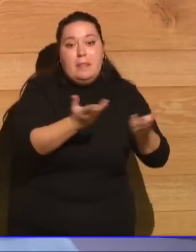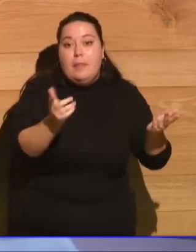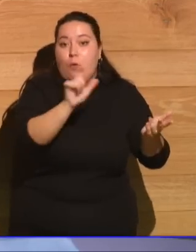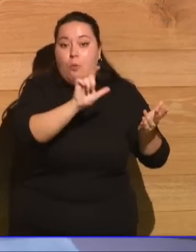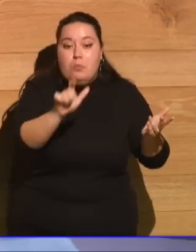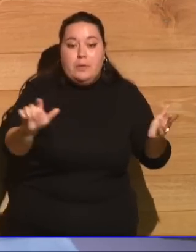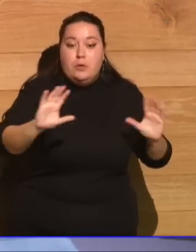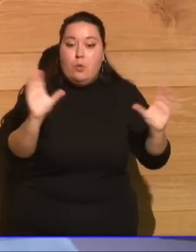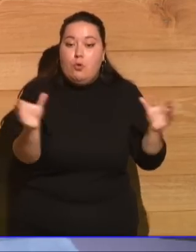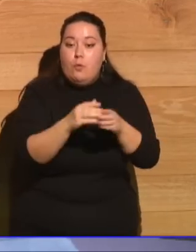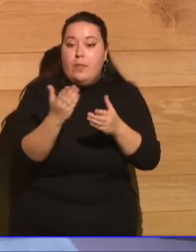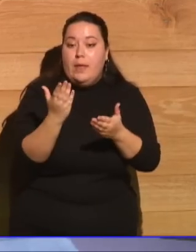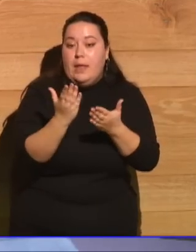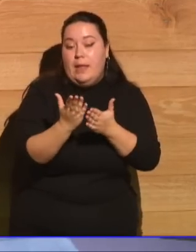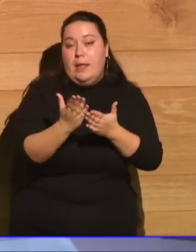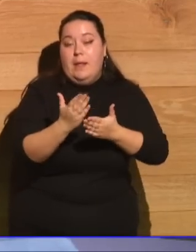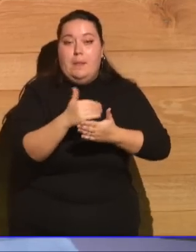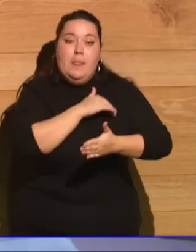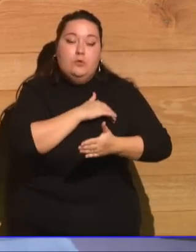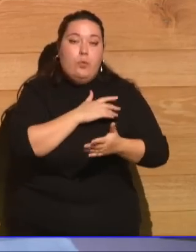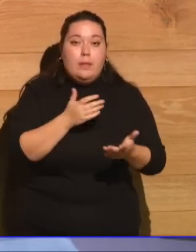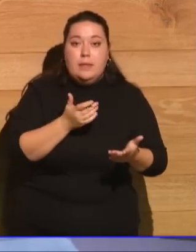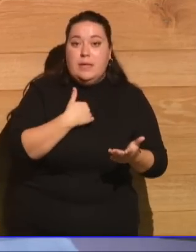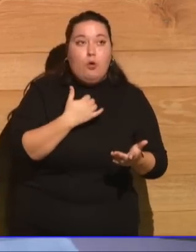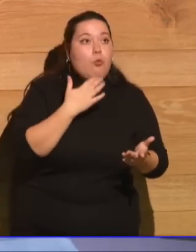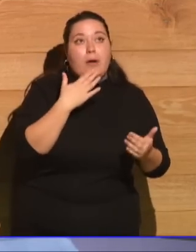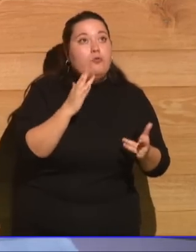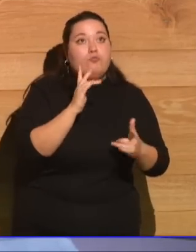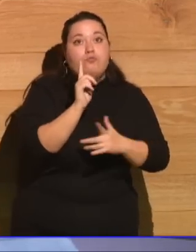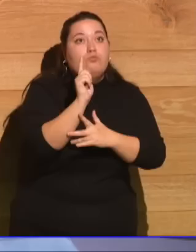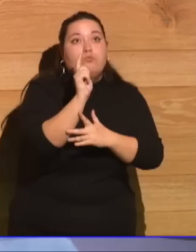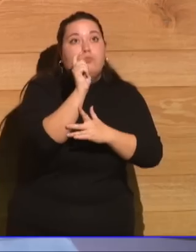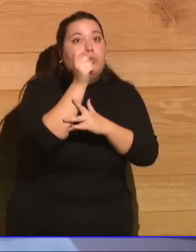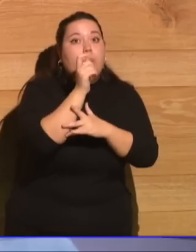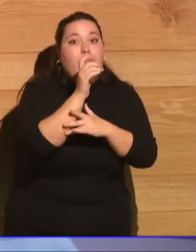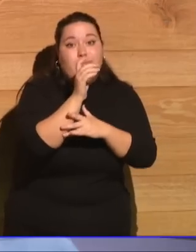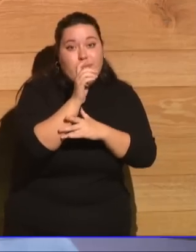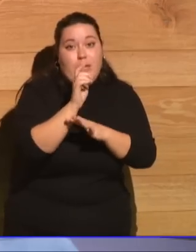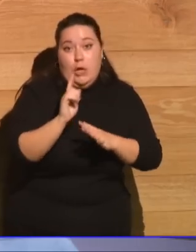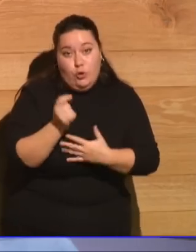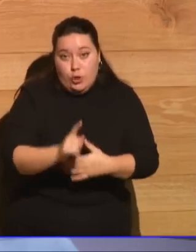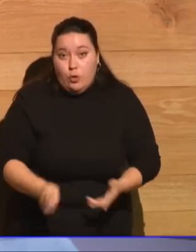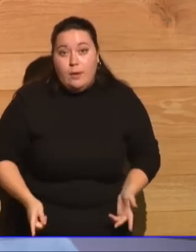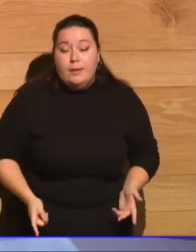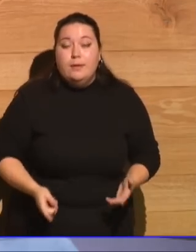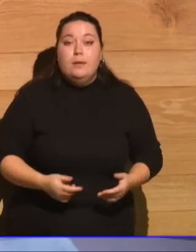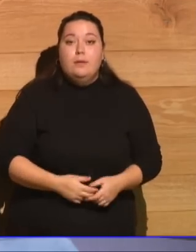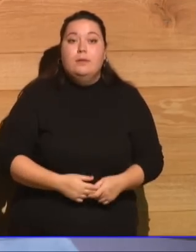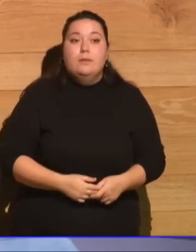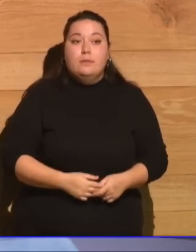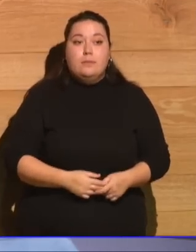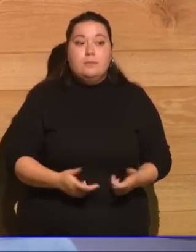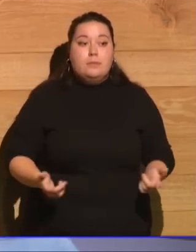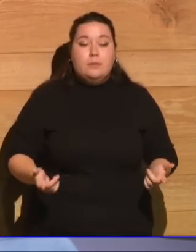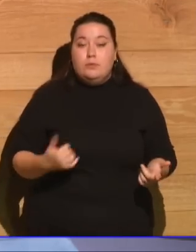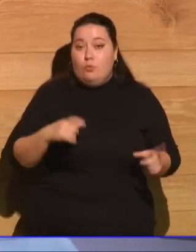un grupo de estudiantes que en general no lo van a lograr porque no se logra, que es una de estas definiciones, ¿no? Es algo así como esto